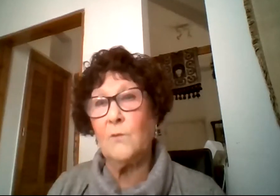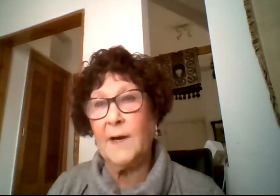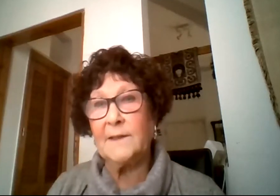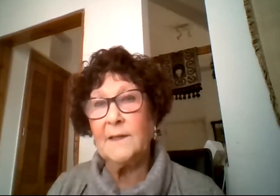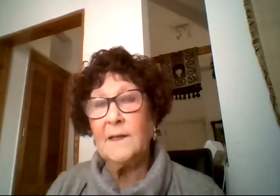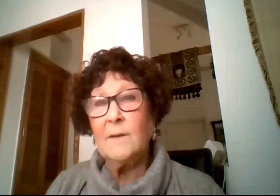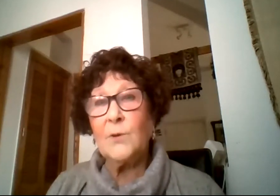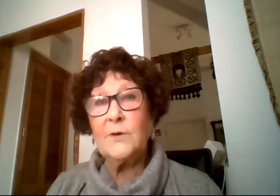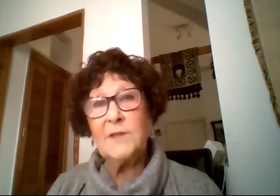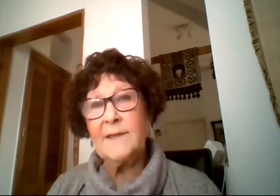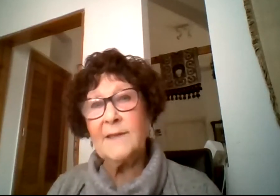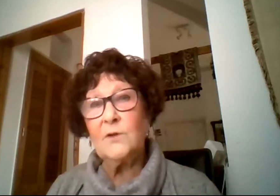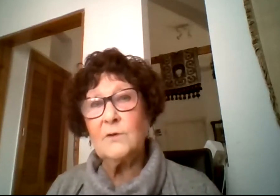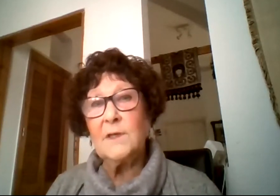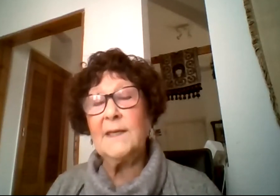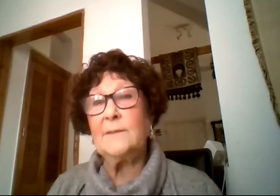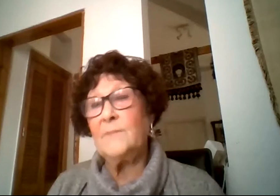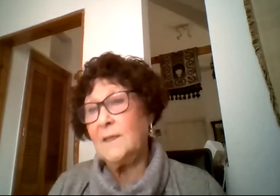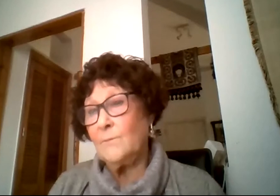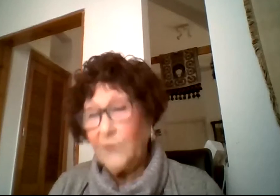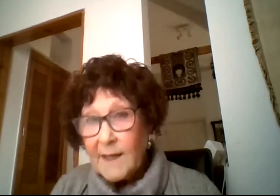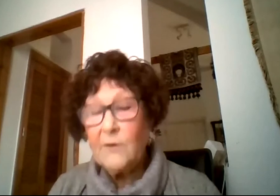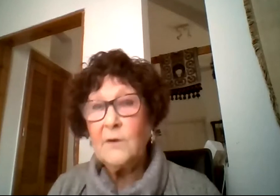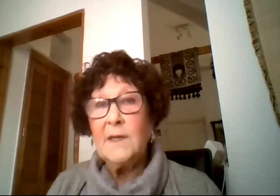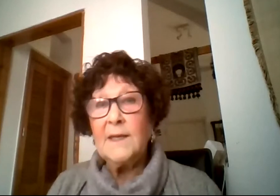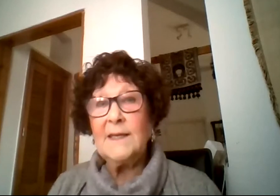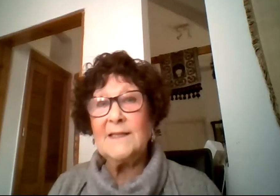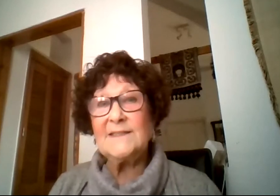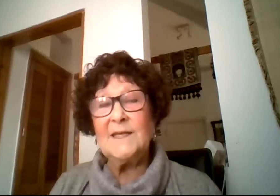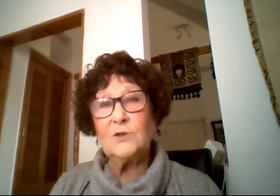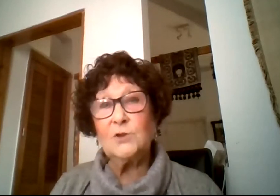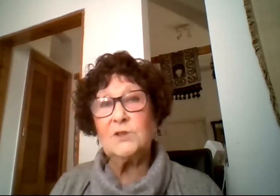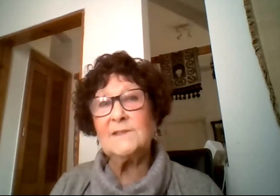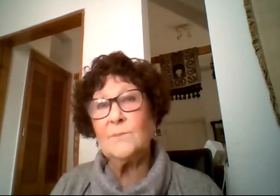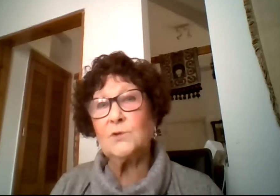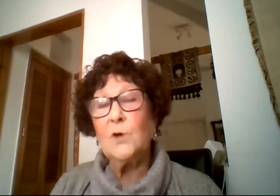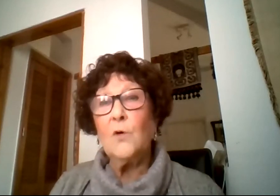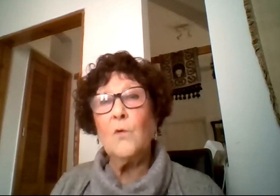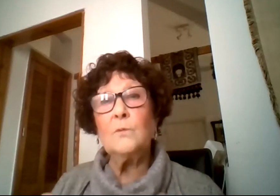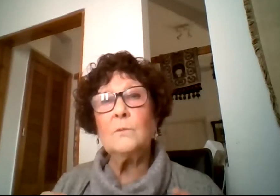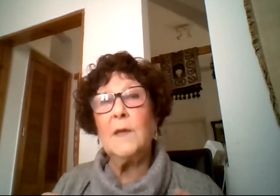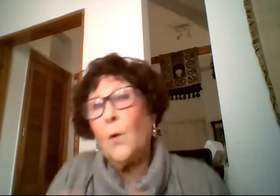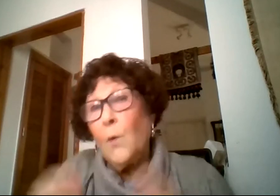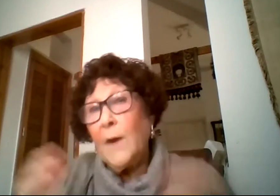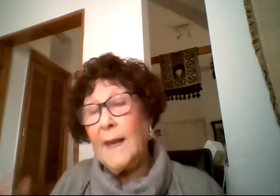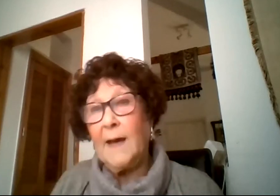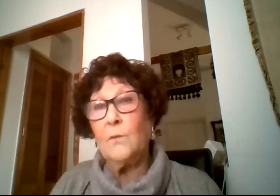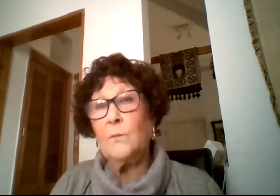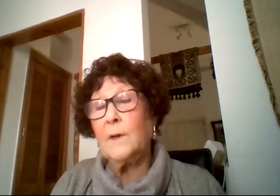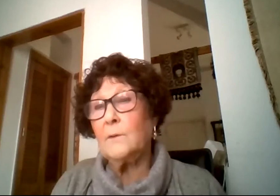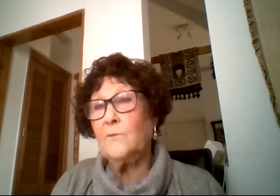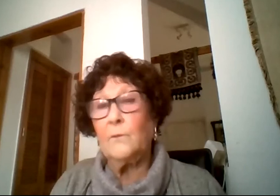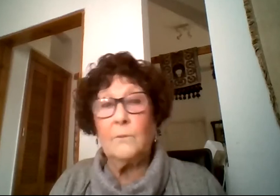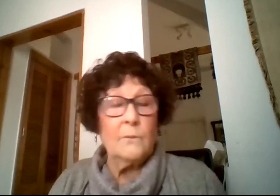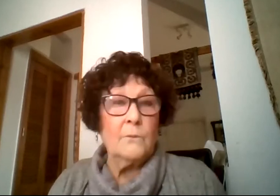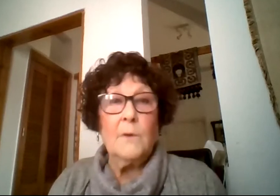poder jugar. Por lo tanto, en mi modelo, si nosotros hacemos una escuela,